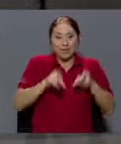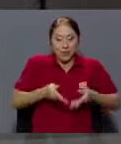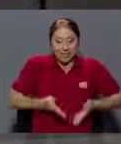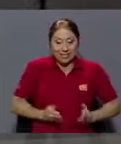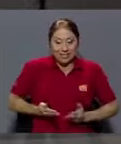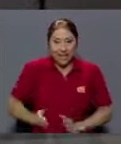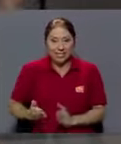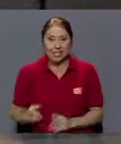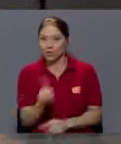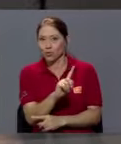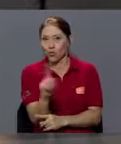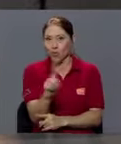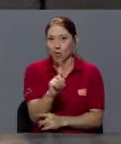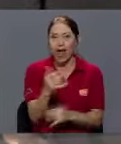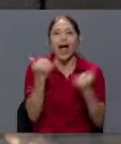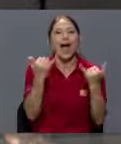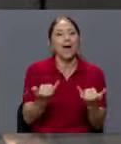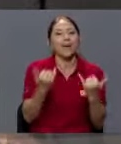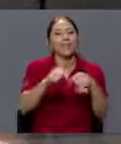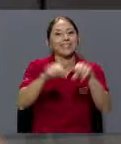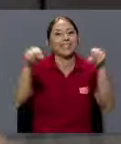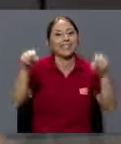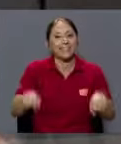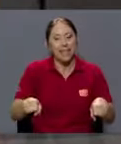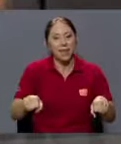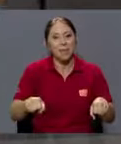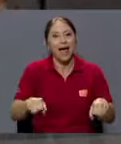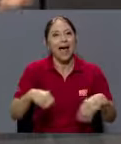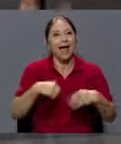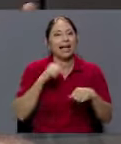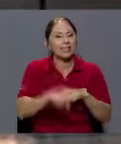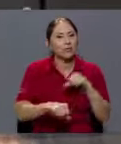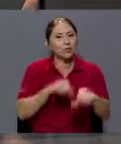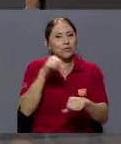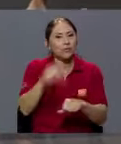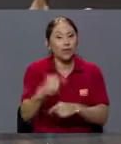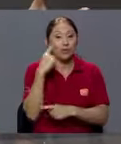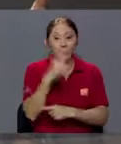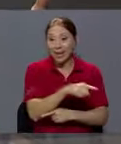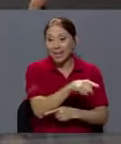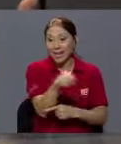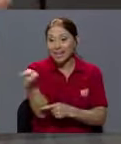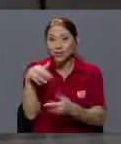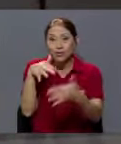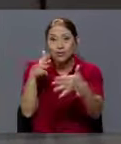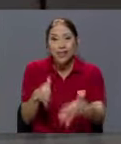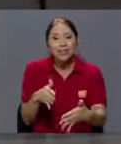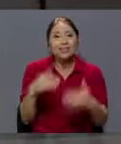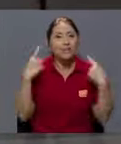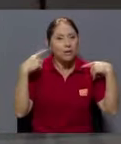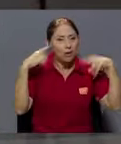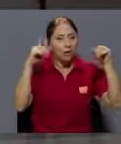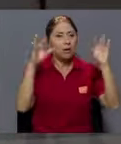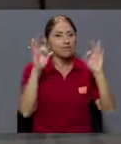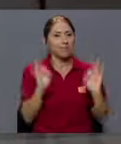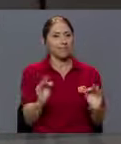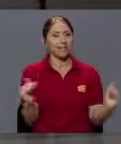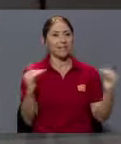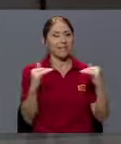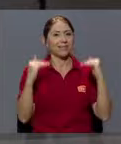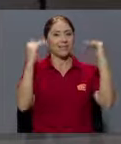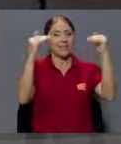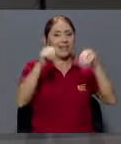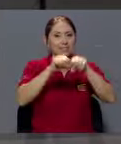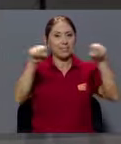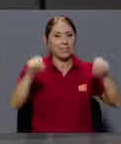no. Es que el sistema efectivamente ha hecho más esfuerzos porque esos estudiantes logren alcanzar esos